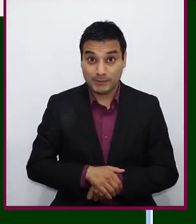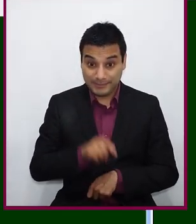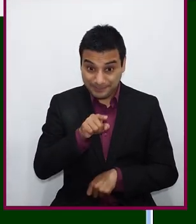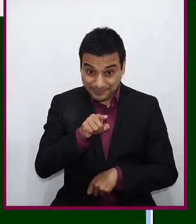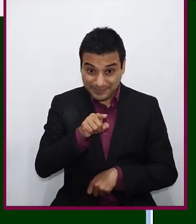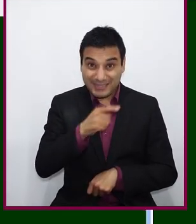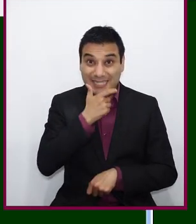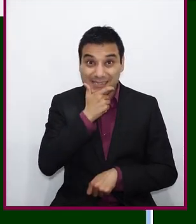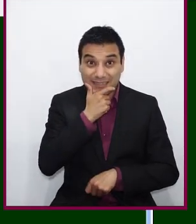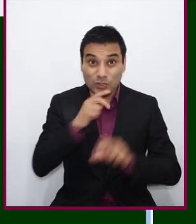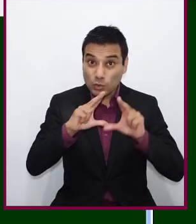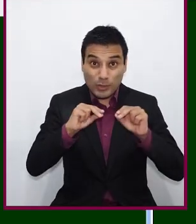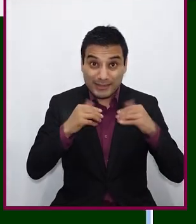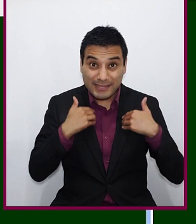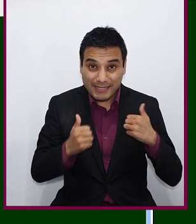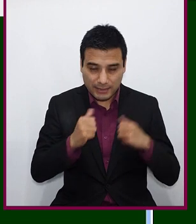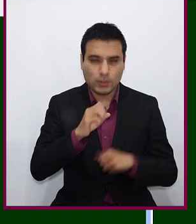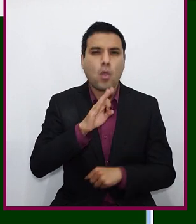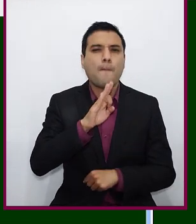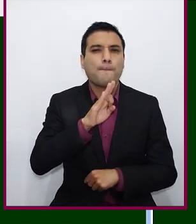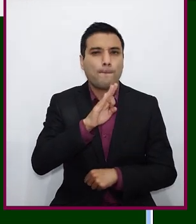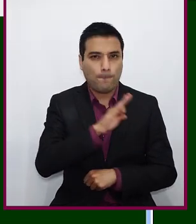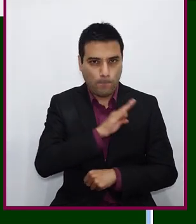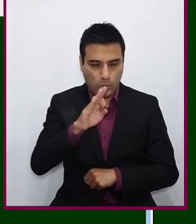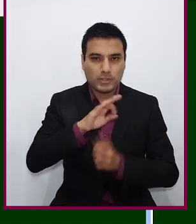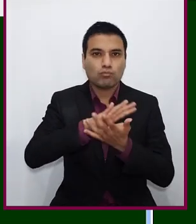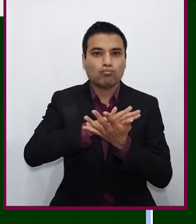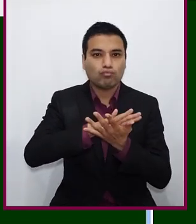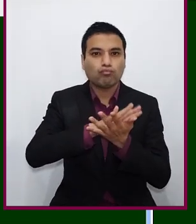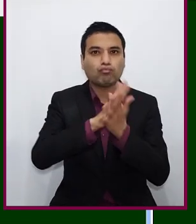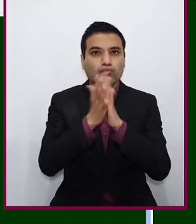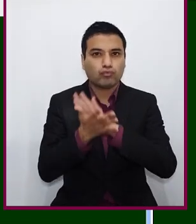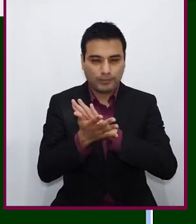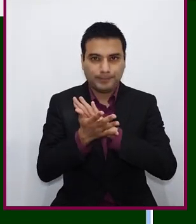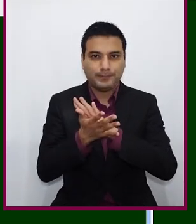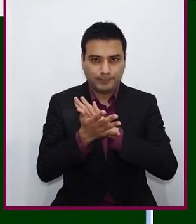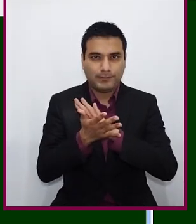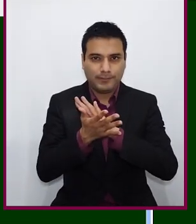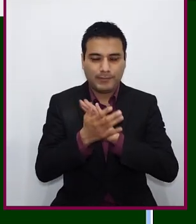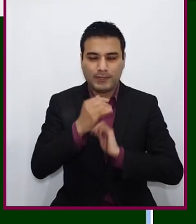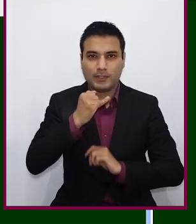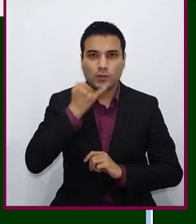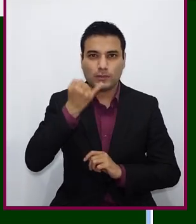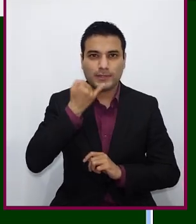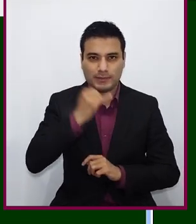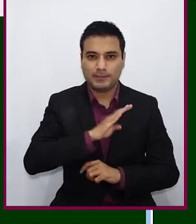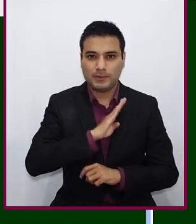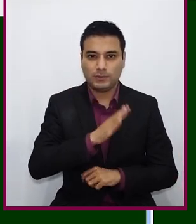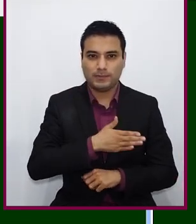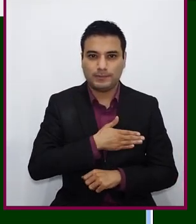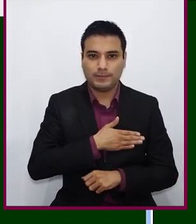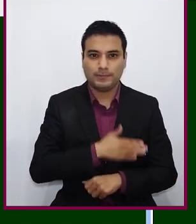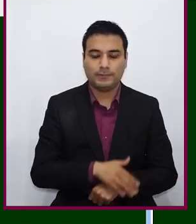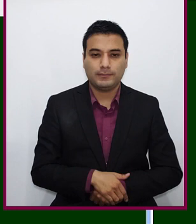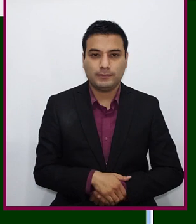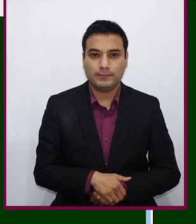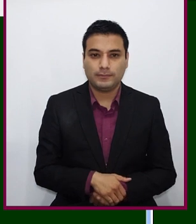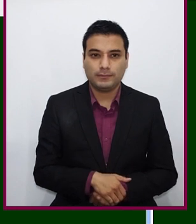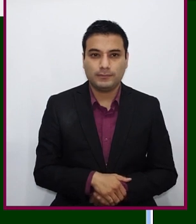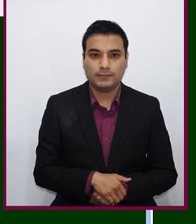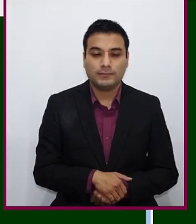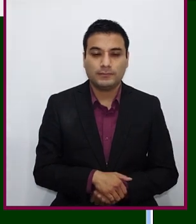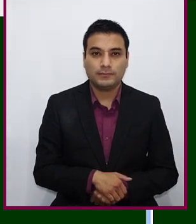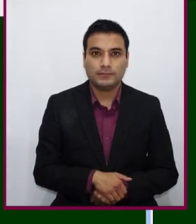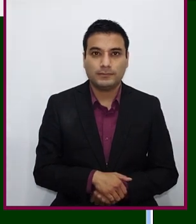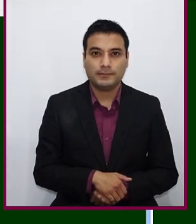navegador la abre en inglés pueden traducir la español usando el clic derecho de su manos una vez ahí van a